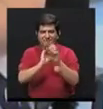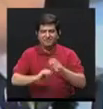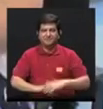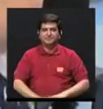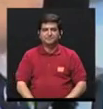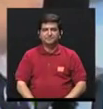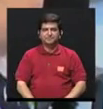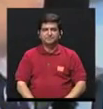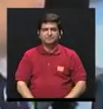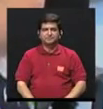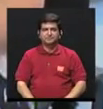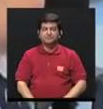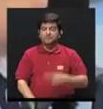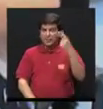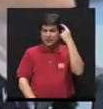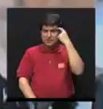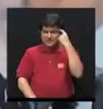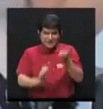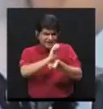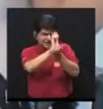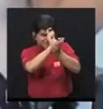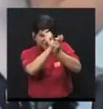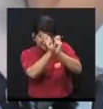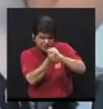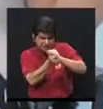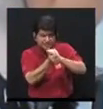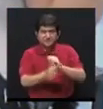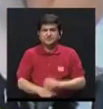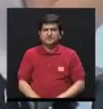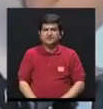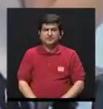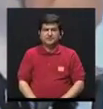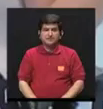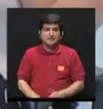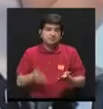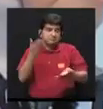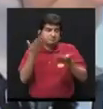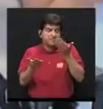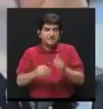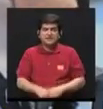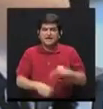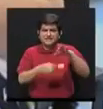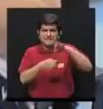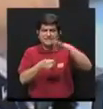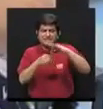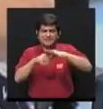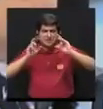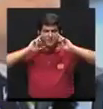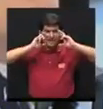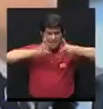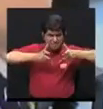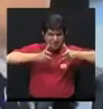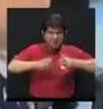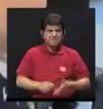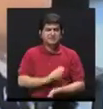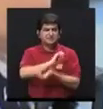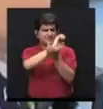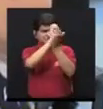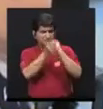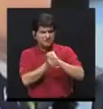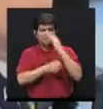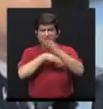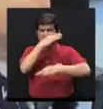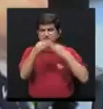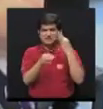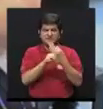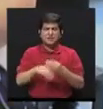para transformar, hacer de plantaciones de maíz, convertirlas en una especie de plástico,